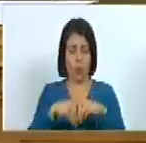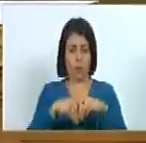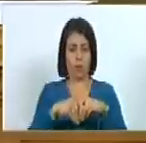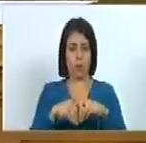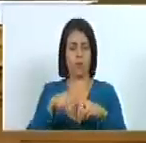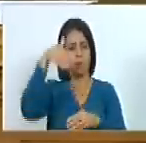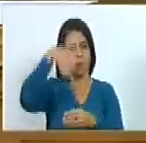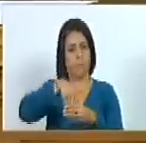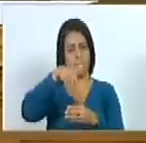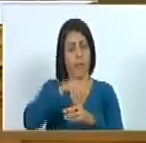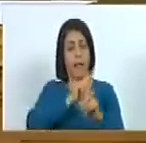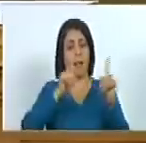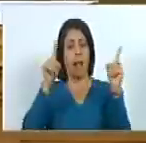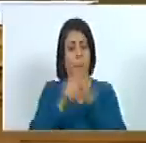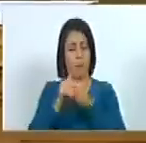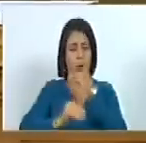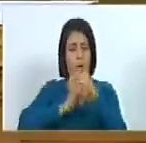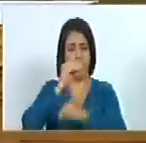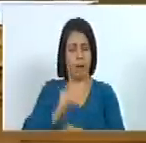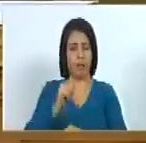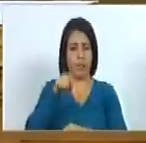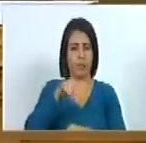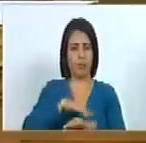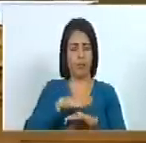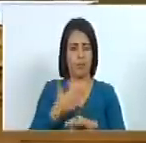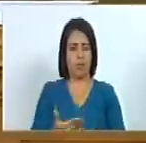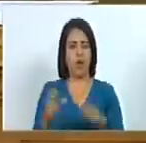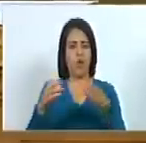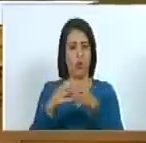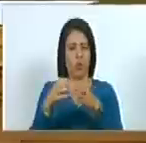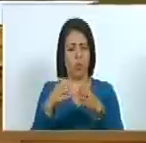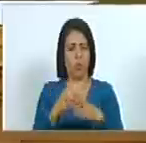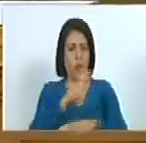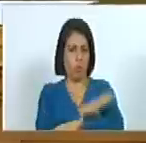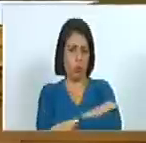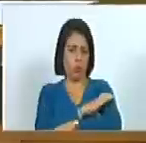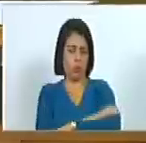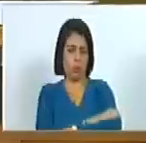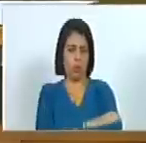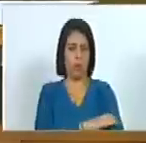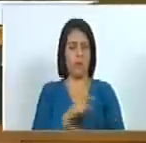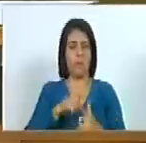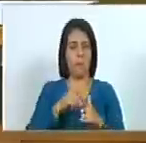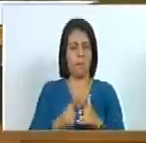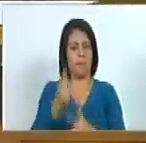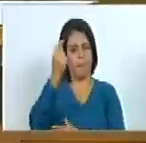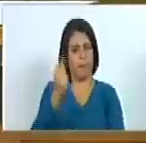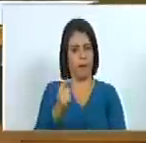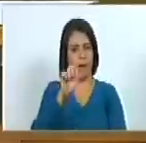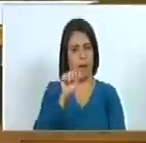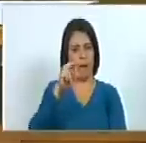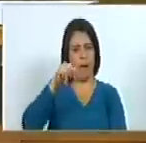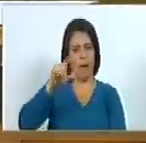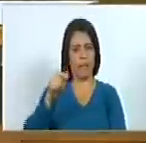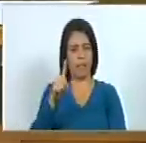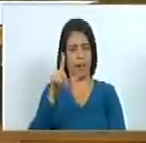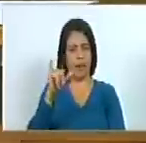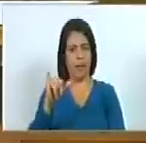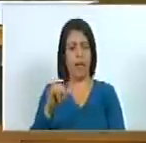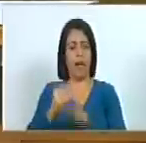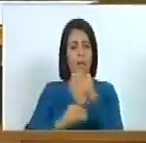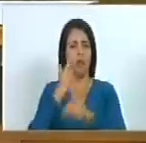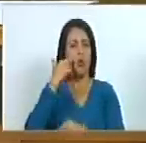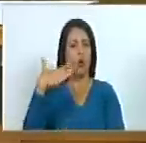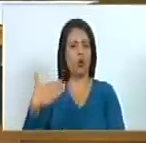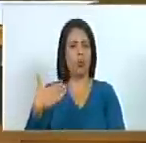con votar las modificaciones hechas por la bancada de oposición en la persona de la diputada Angelita Mayo, si no se manifestaron con la